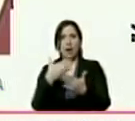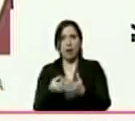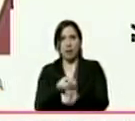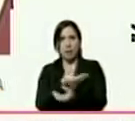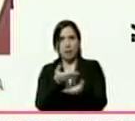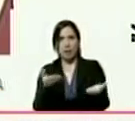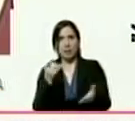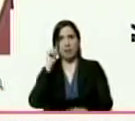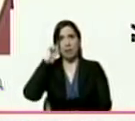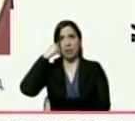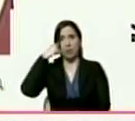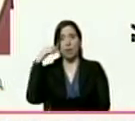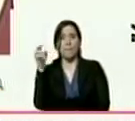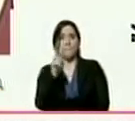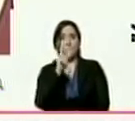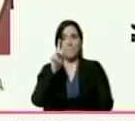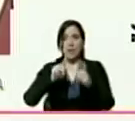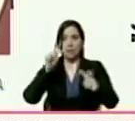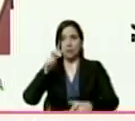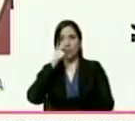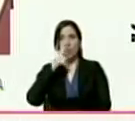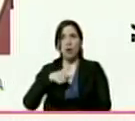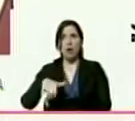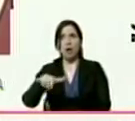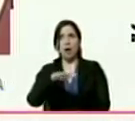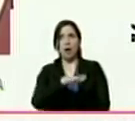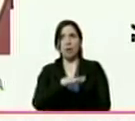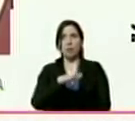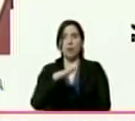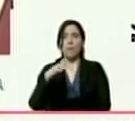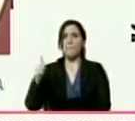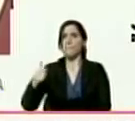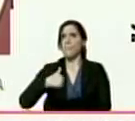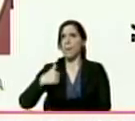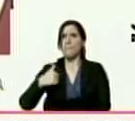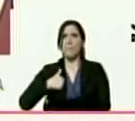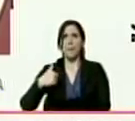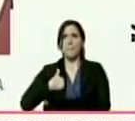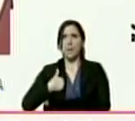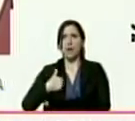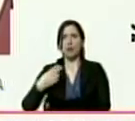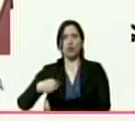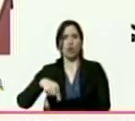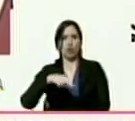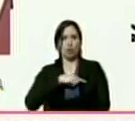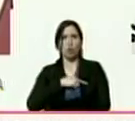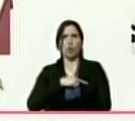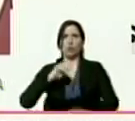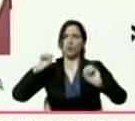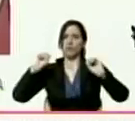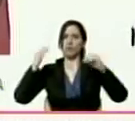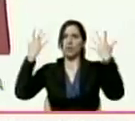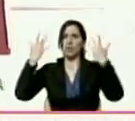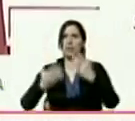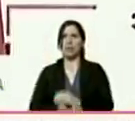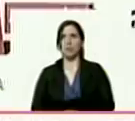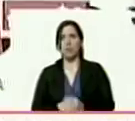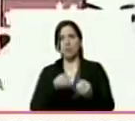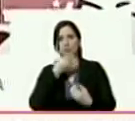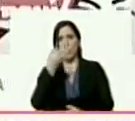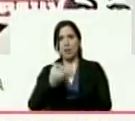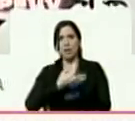Le recordamos a los venezolanas y a los venezolanos, pase lo que pase, nosotros venceremos. Buenas